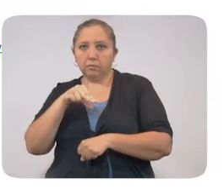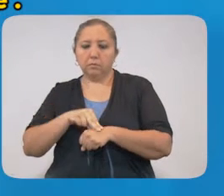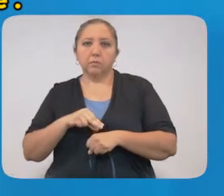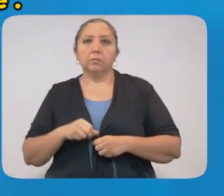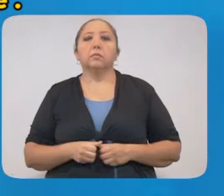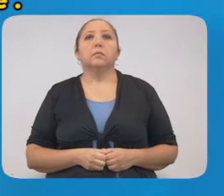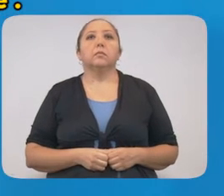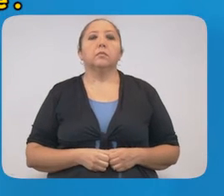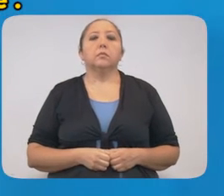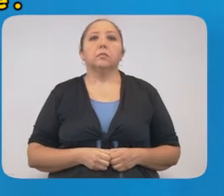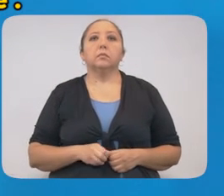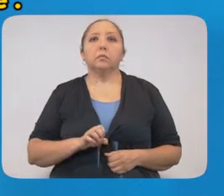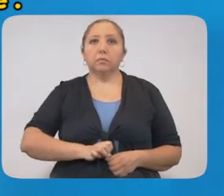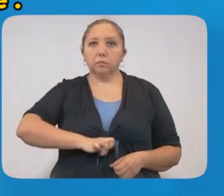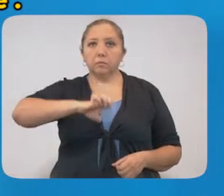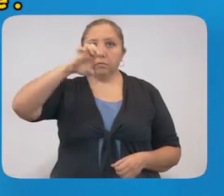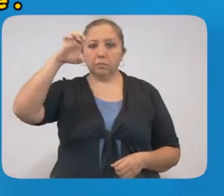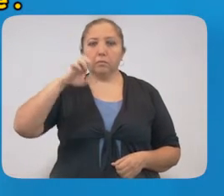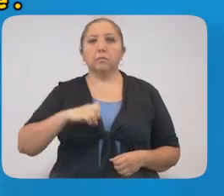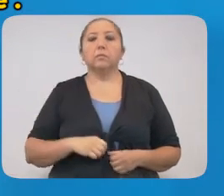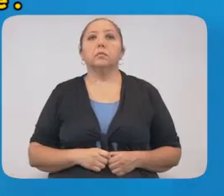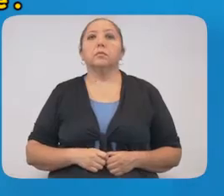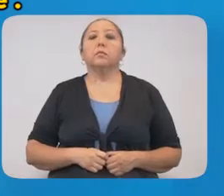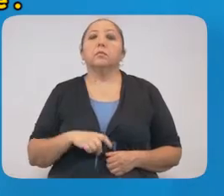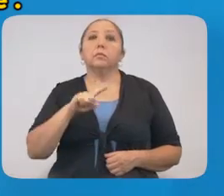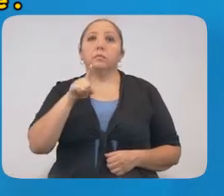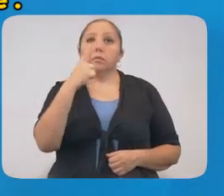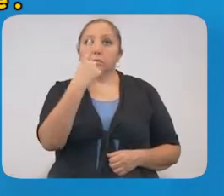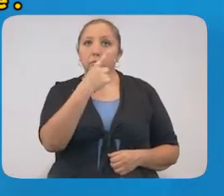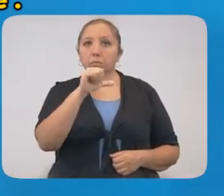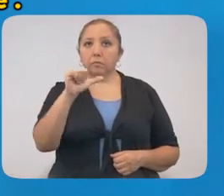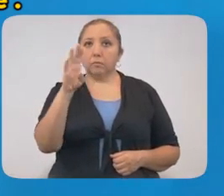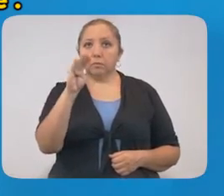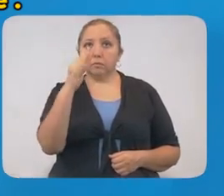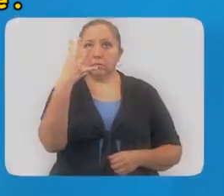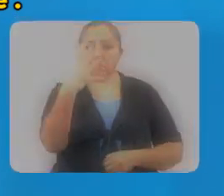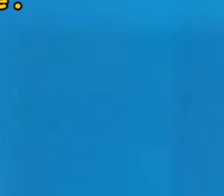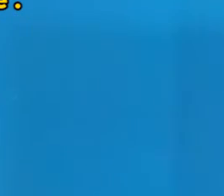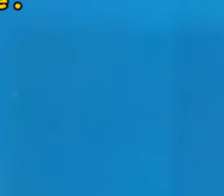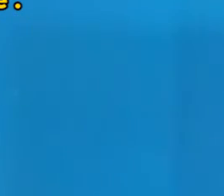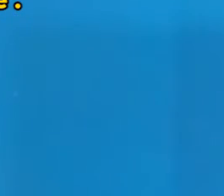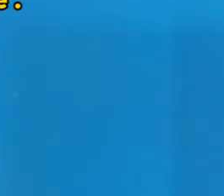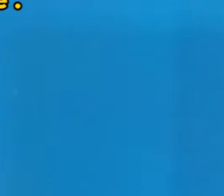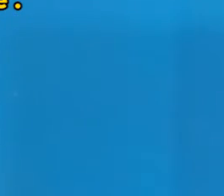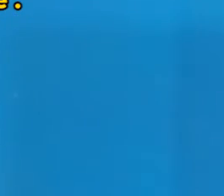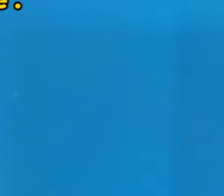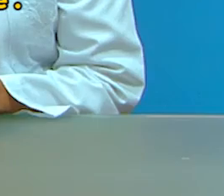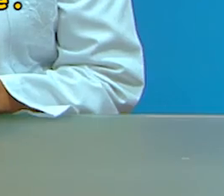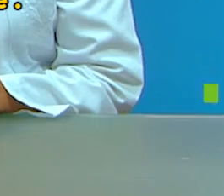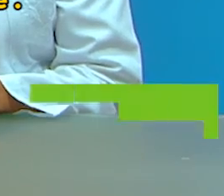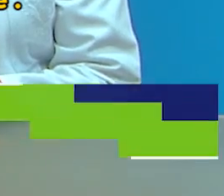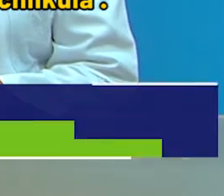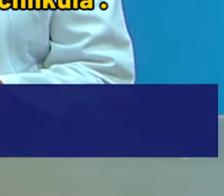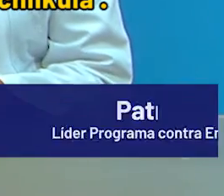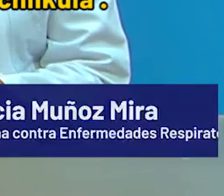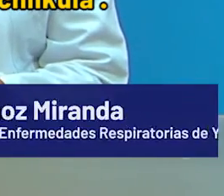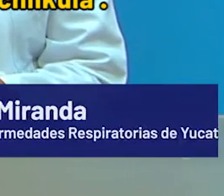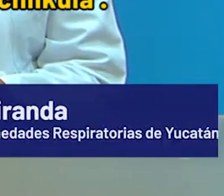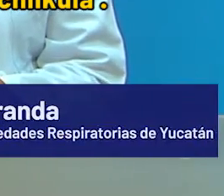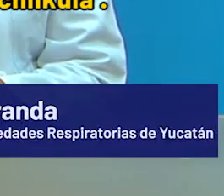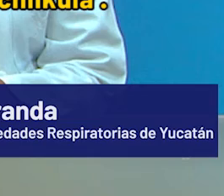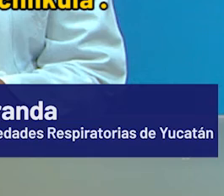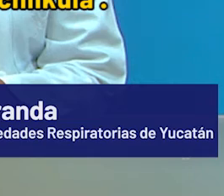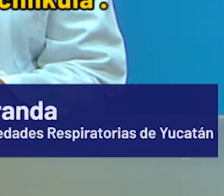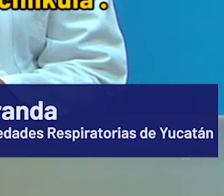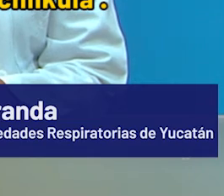total. El rango de edad de los casos confirmados es de 1 a 94 años. Ese es el informe hasta el día de hoy, doctora. Gracias.